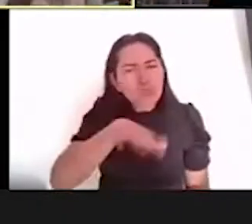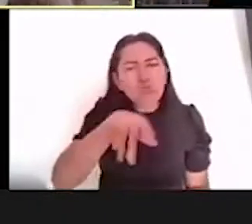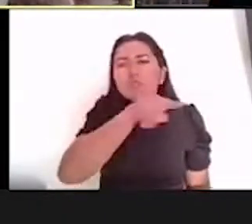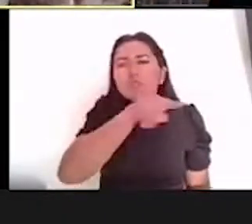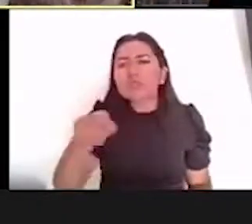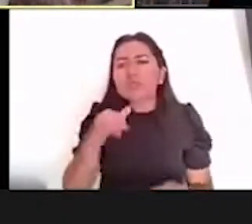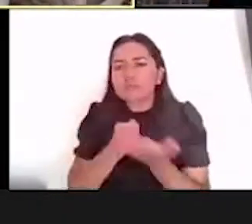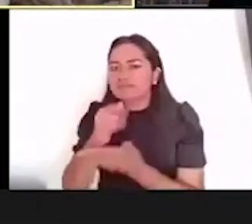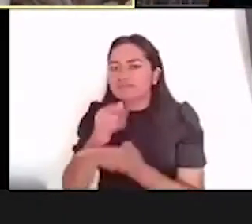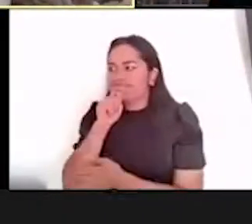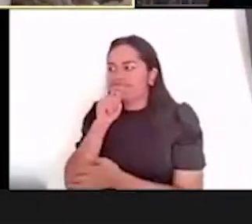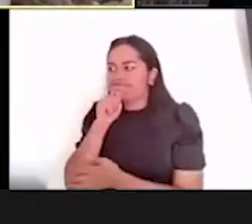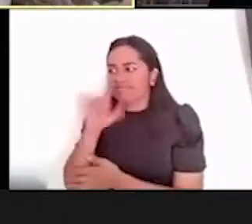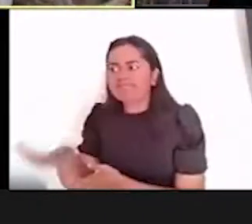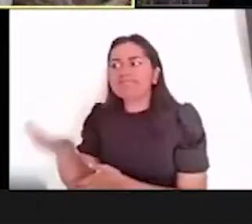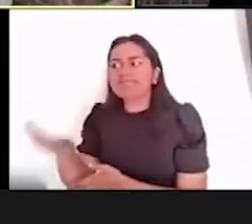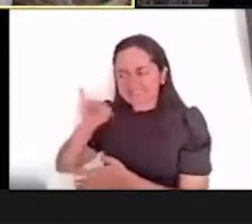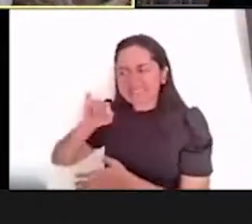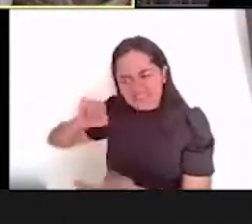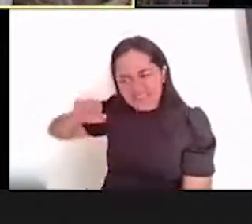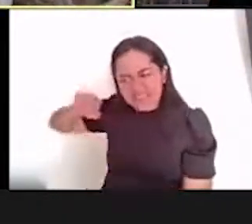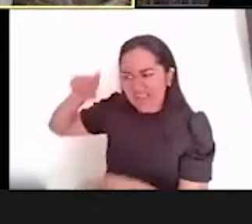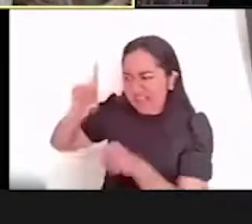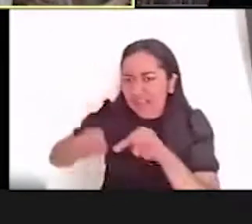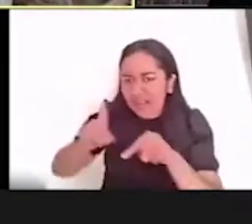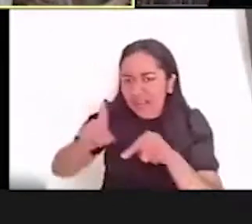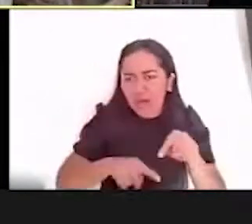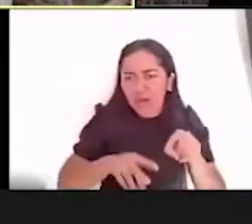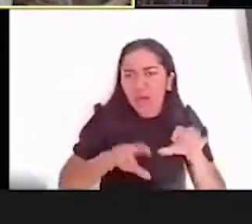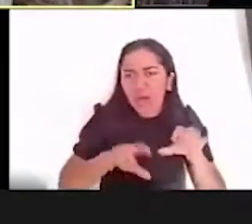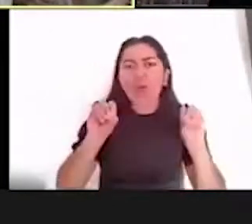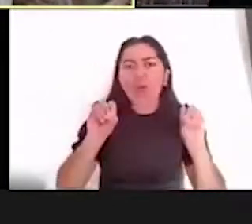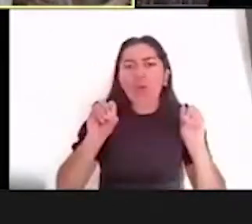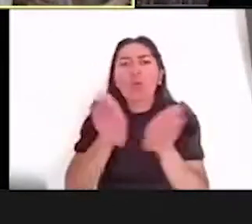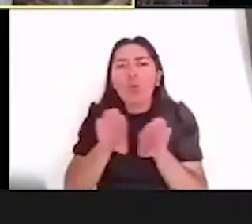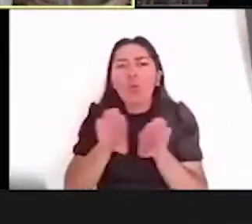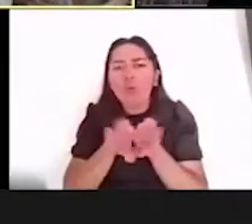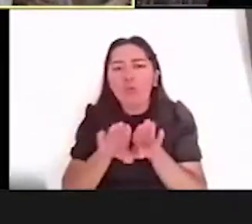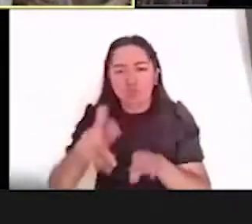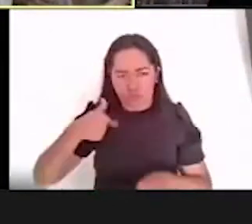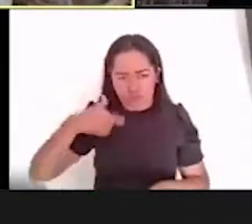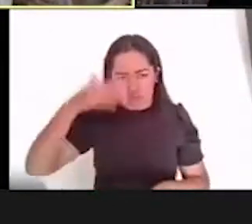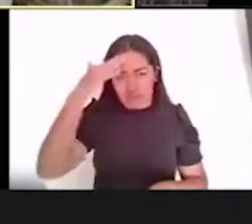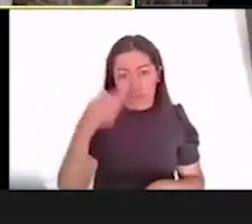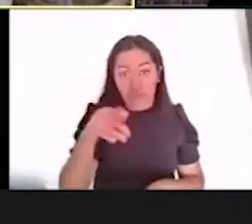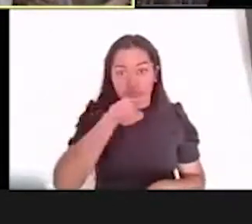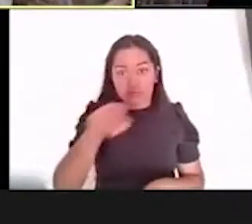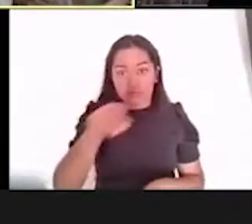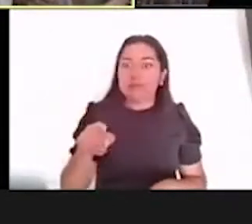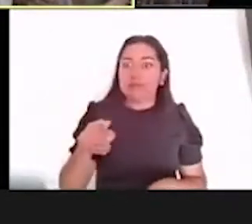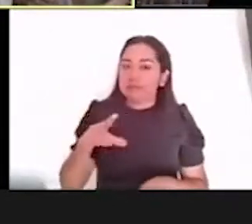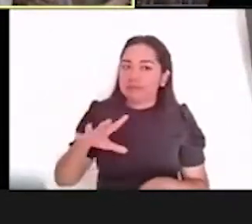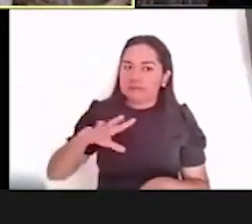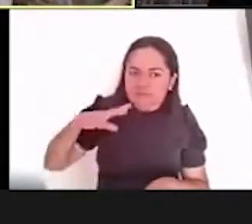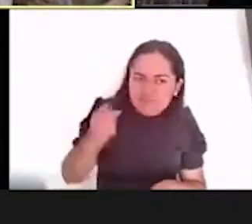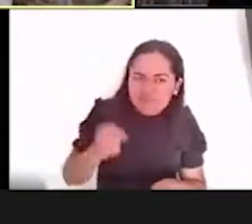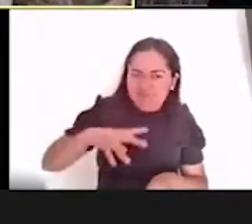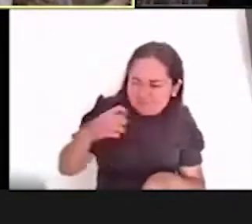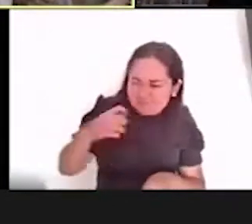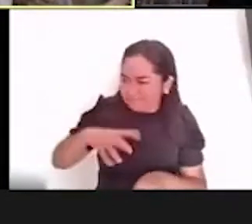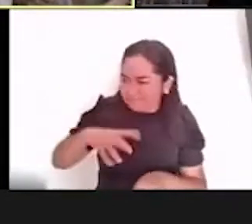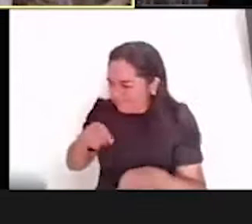de lo que van ustedes trabajando está determinado por proyectos de salud,